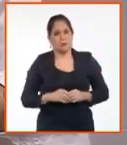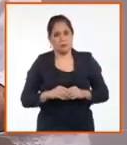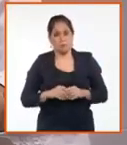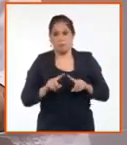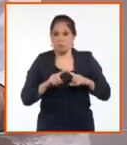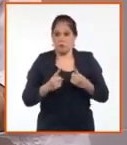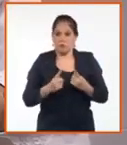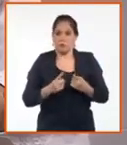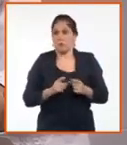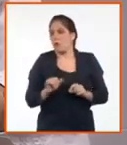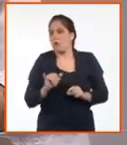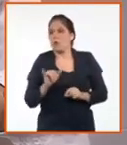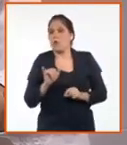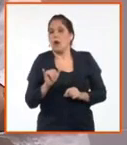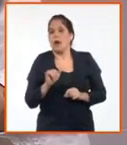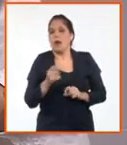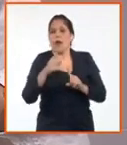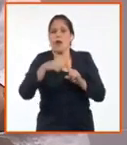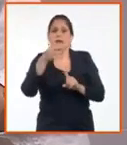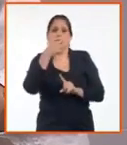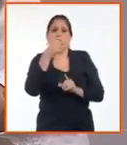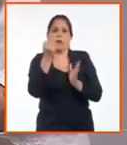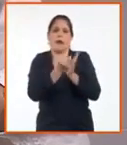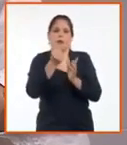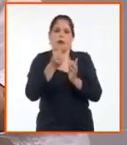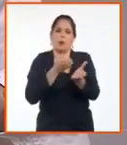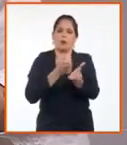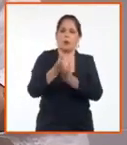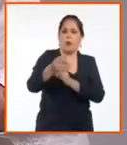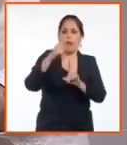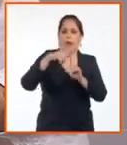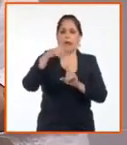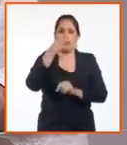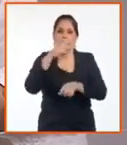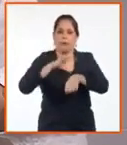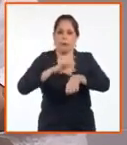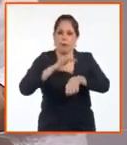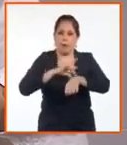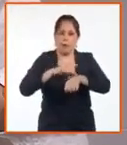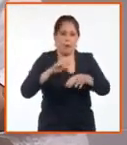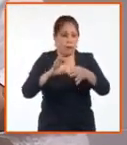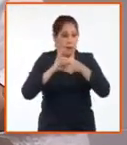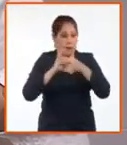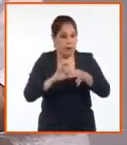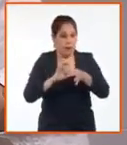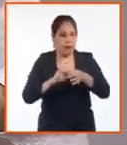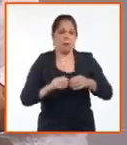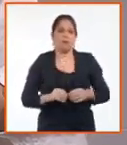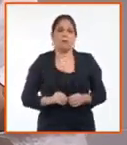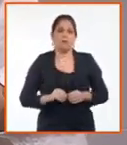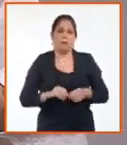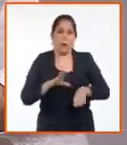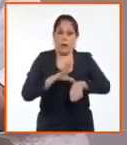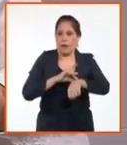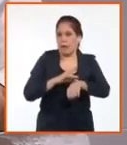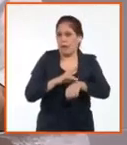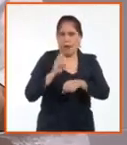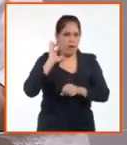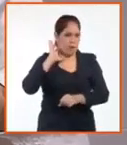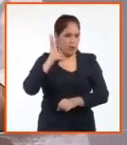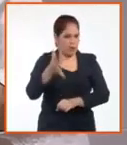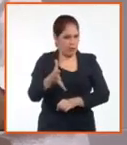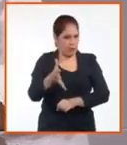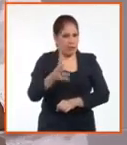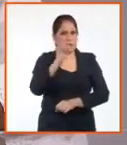el tratamiento garantiza en el tratamiento de las enfermedades crónicas no trasmisibles de las enfermedades de por vida son